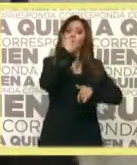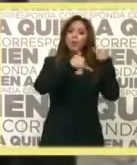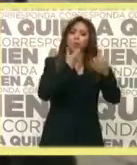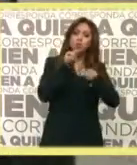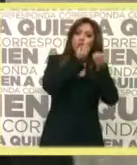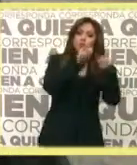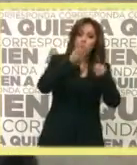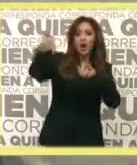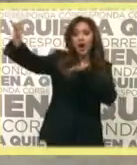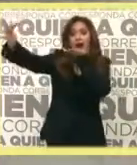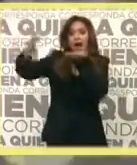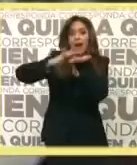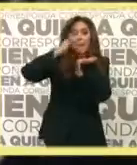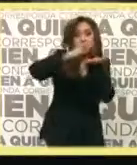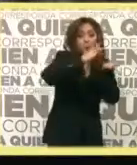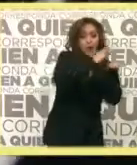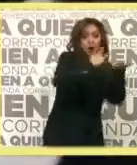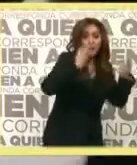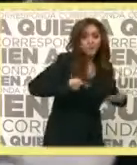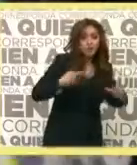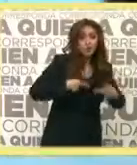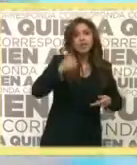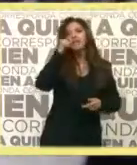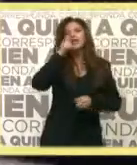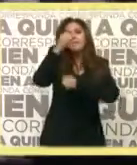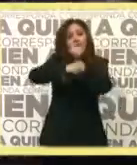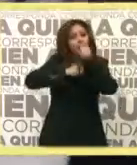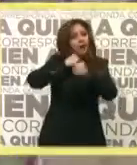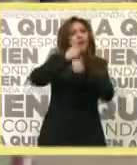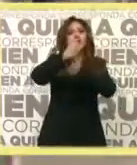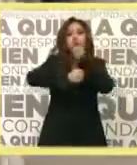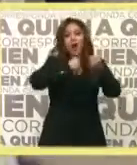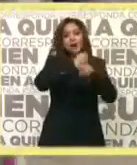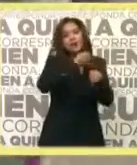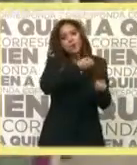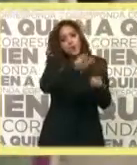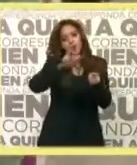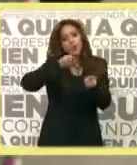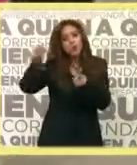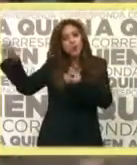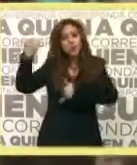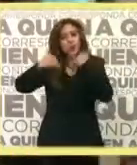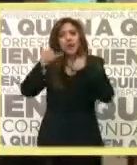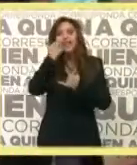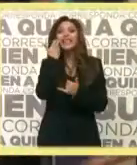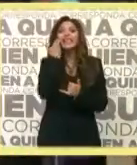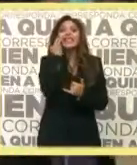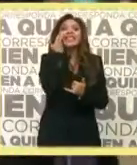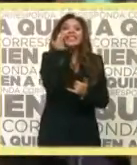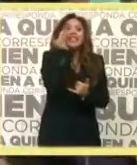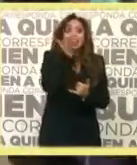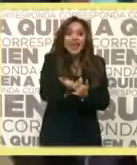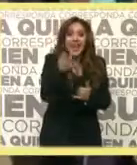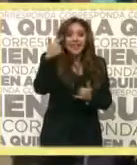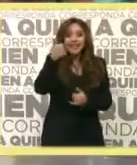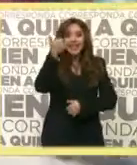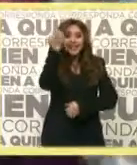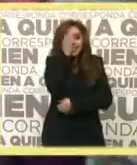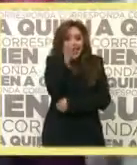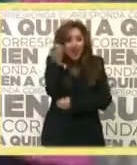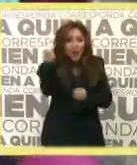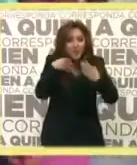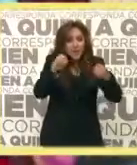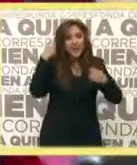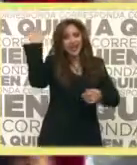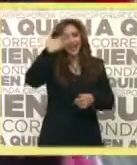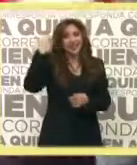apoyo de todas las personas que lo hacen posible, cada año obsequia juguetes a los pequeños que tienen la ilusión de recibir algo el 6 de enero con la llegada